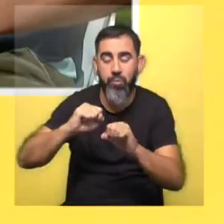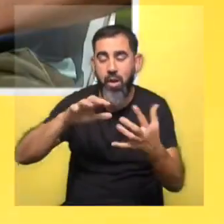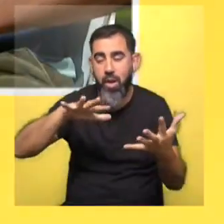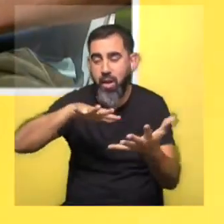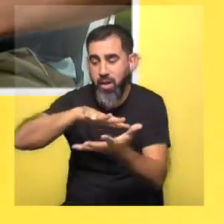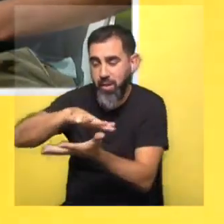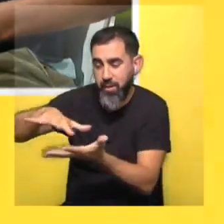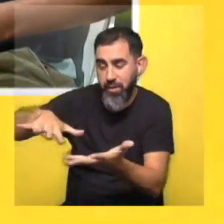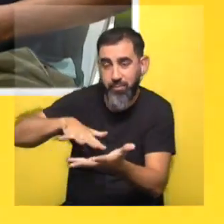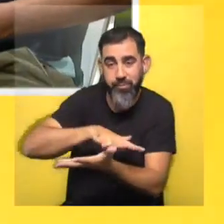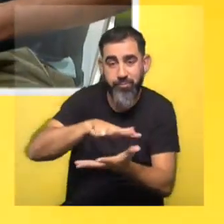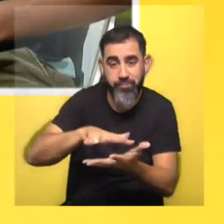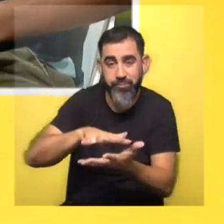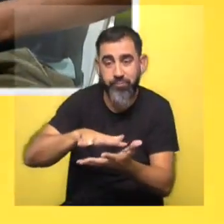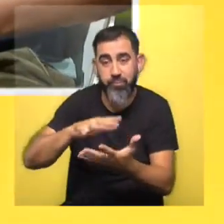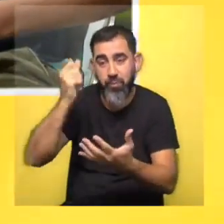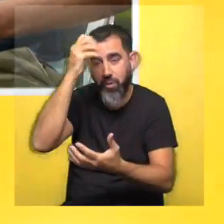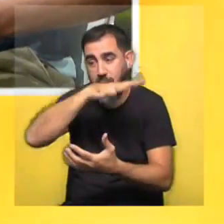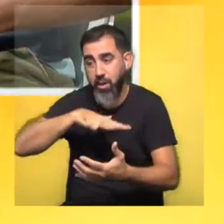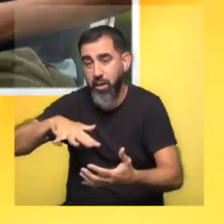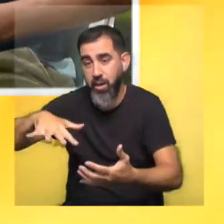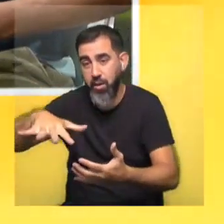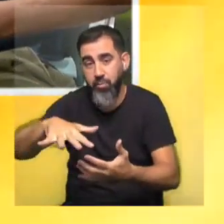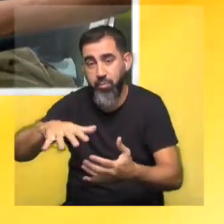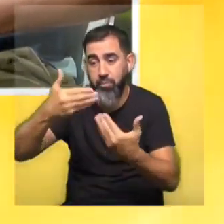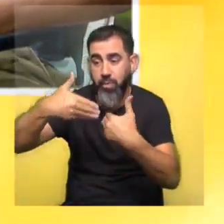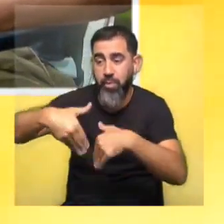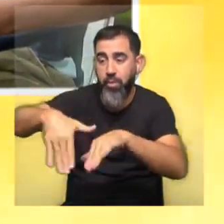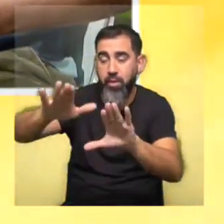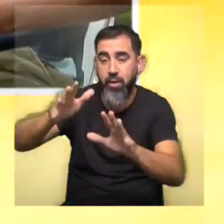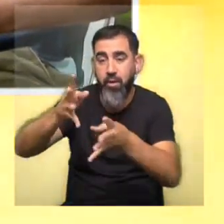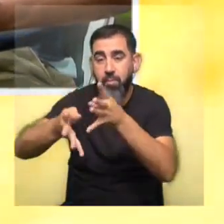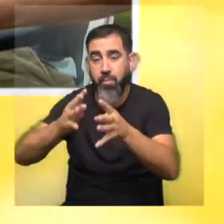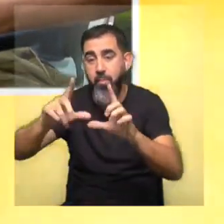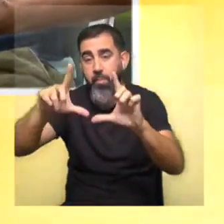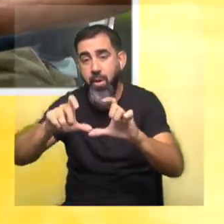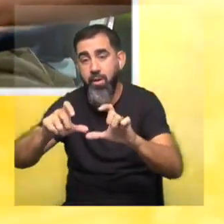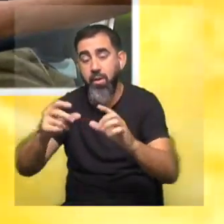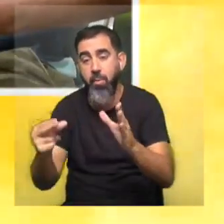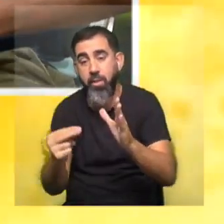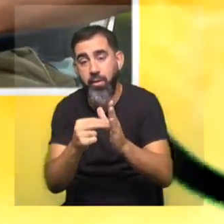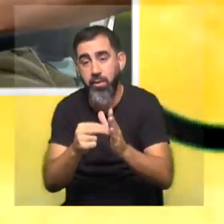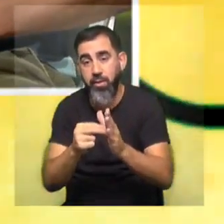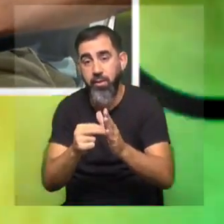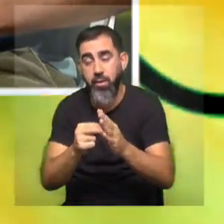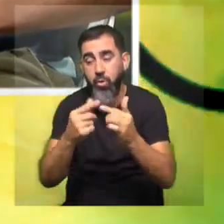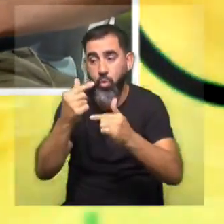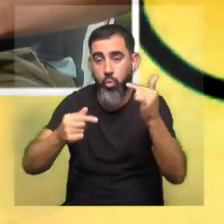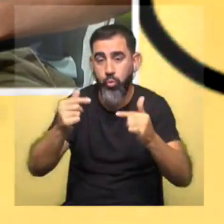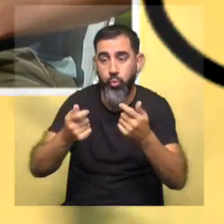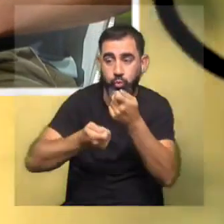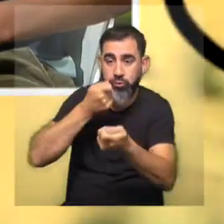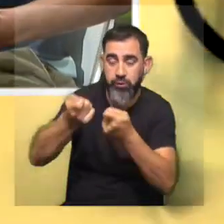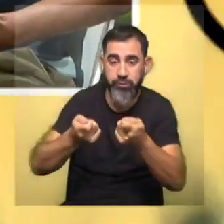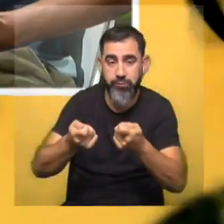por encontrar un campo que vos puedas dejar el equipo, es la cámara más una batería, algunos paneles,